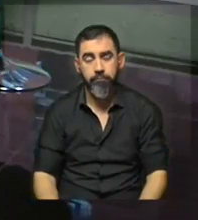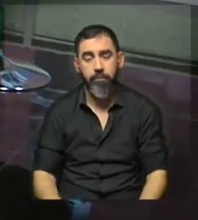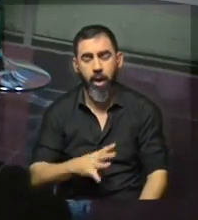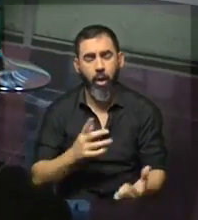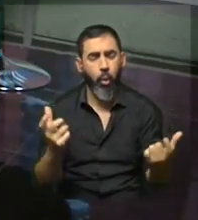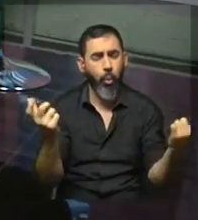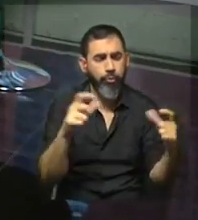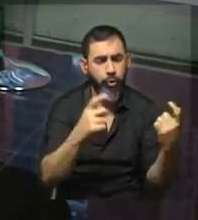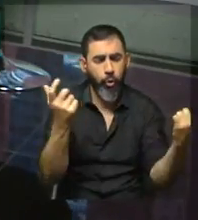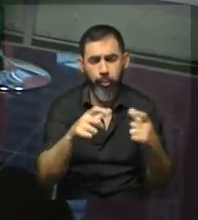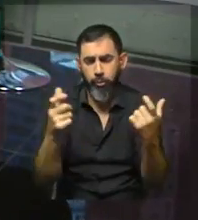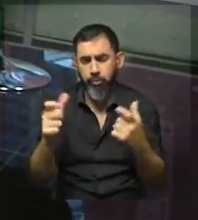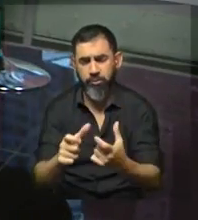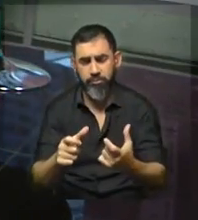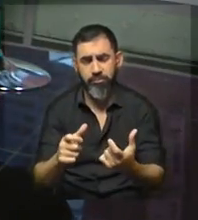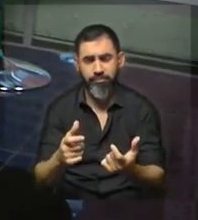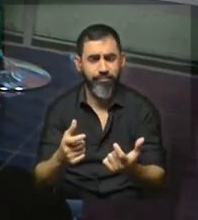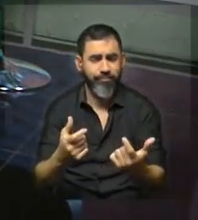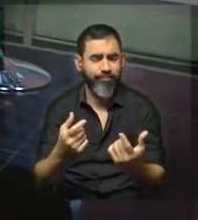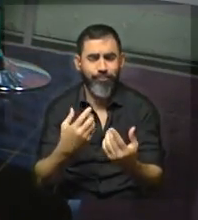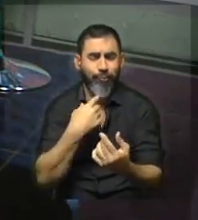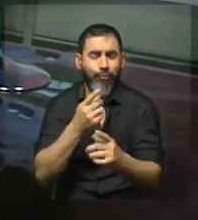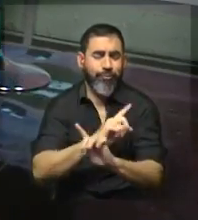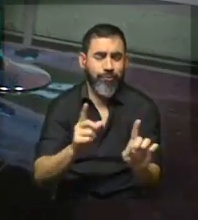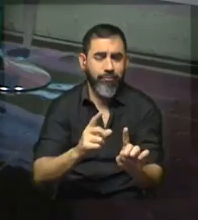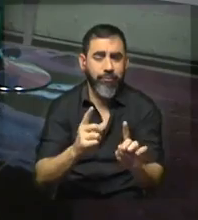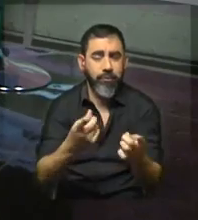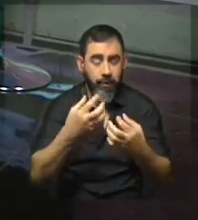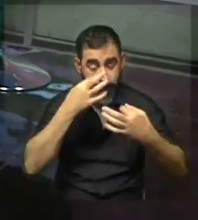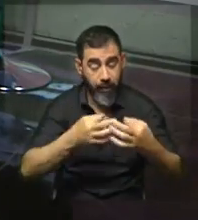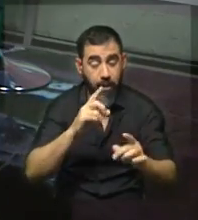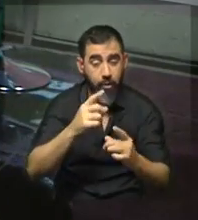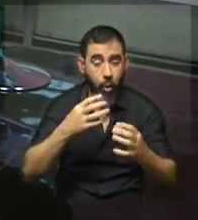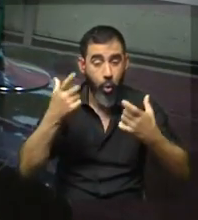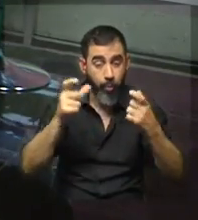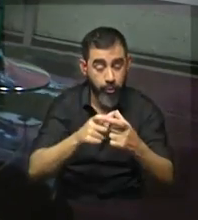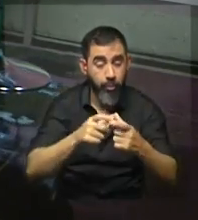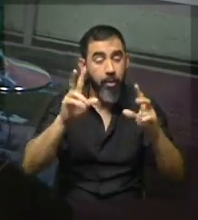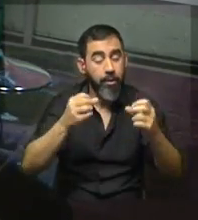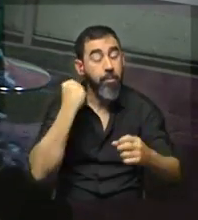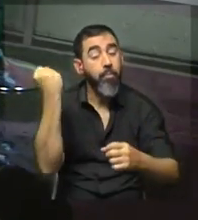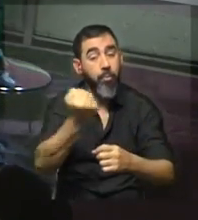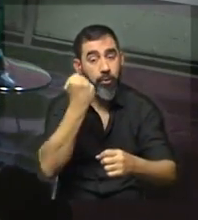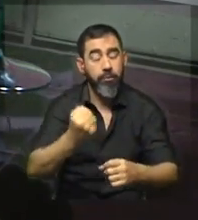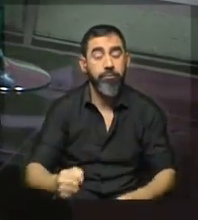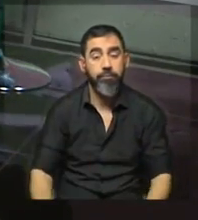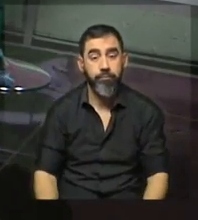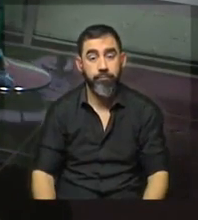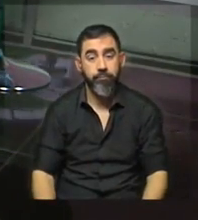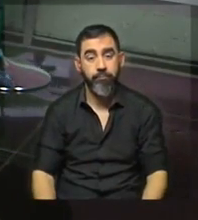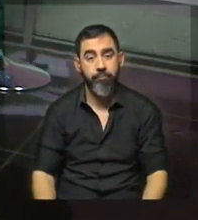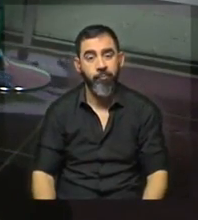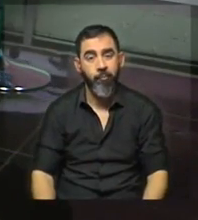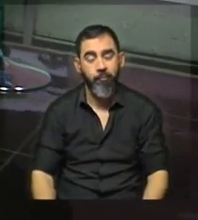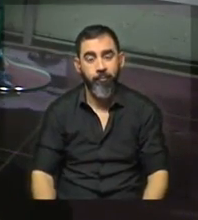comisiones investigadoras y pierde justamente la fuerza que deben de tener. Pero mucho café para tomar en el Parlamento. Bueno, los voy a sacar